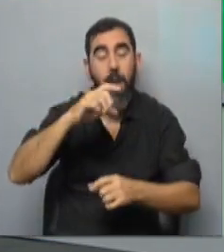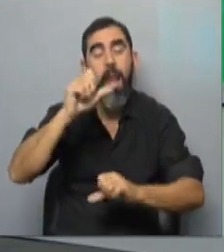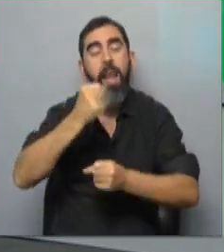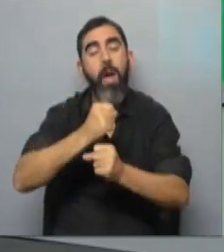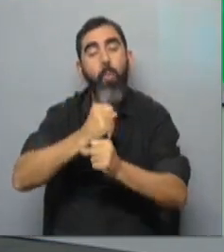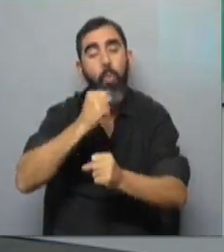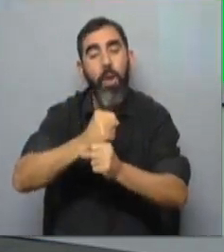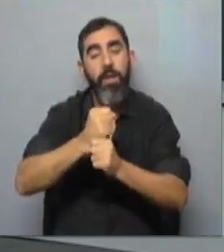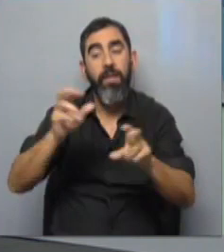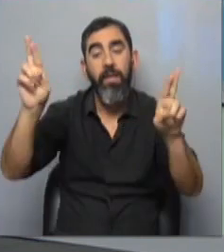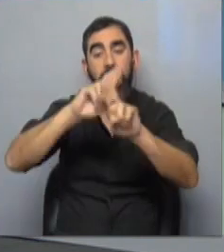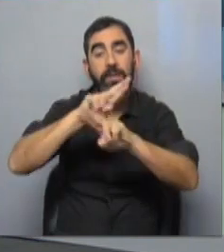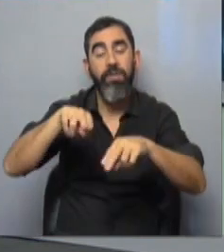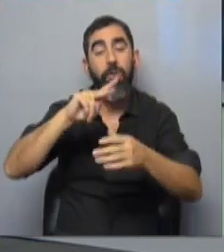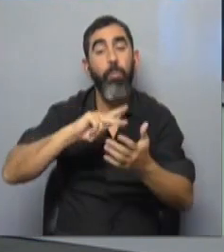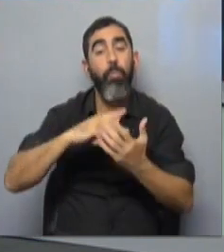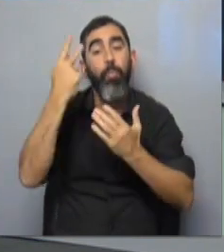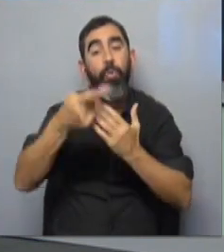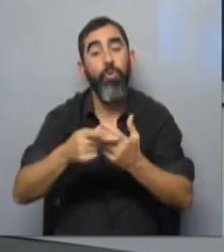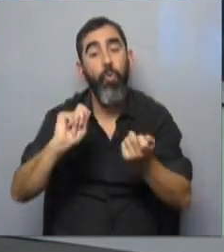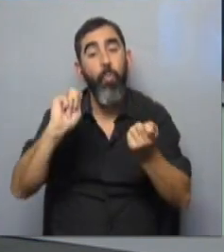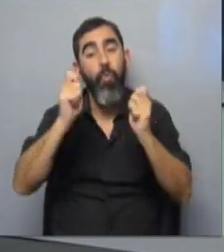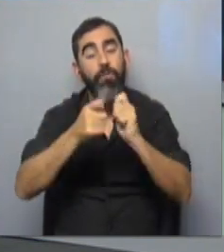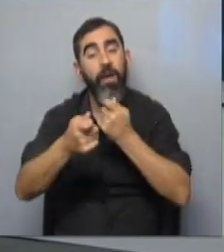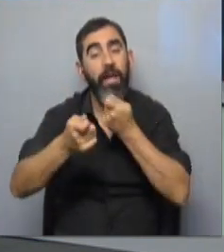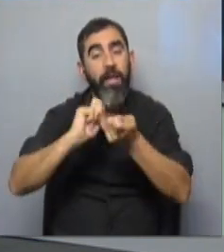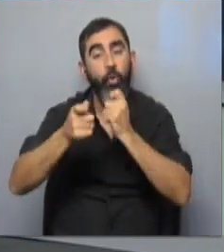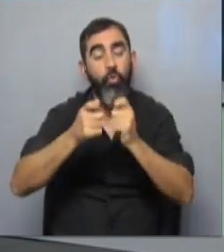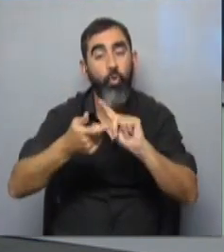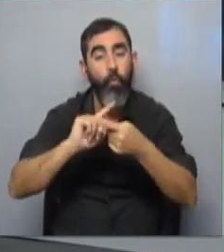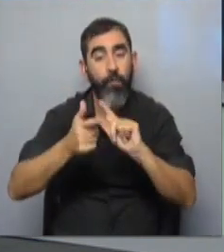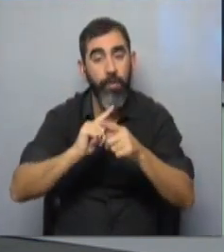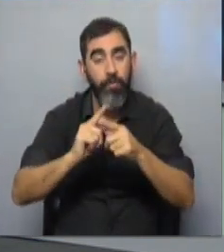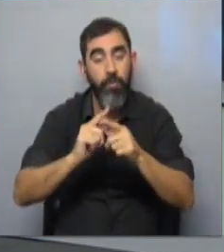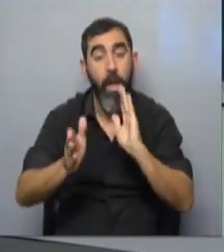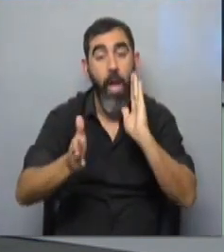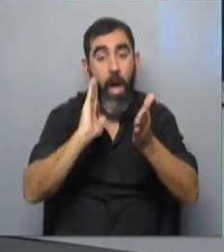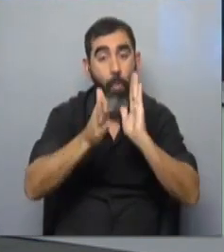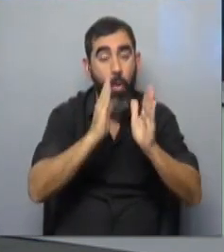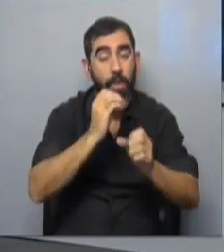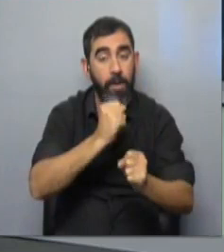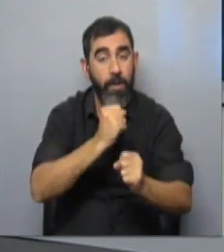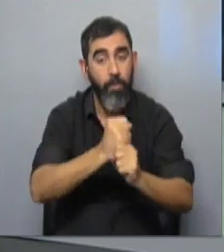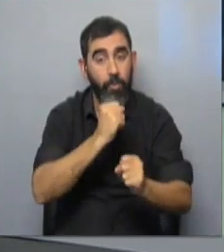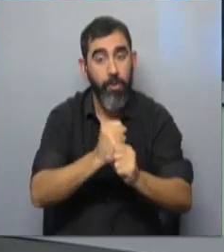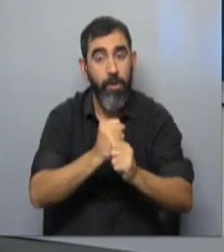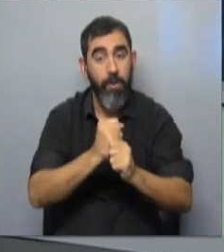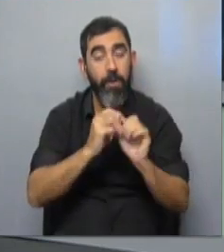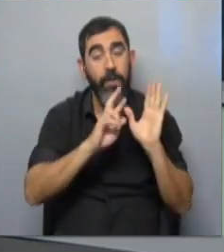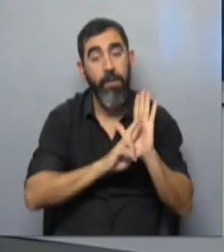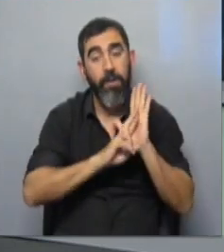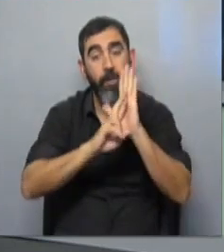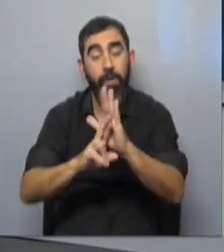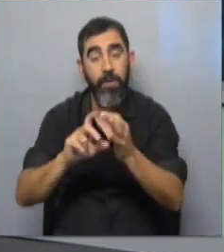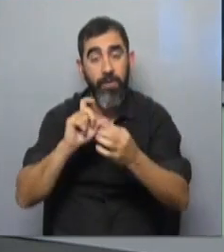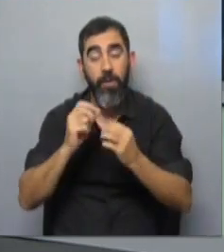Laboralistas, rechaza el proyecto de ley que modifica el régimen de negociación colectiva. La abogada laboralista Graciela Giuzio, representante de